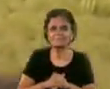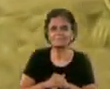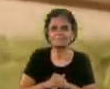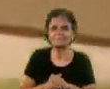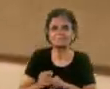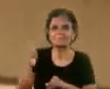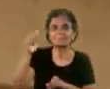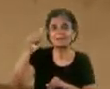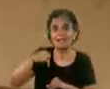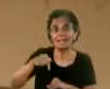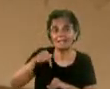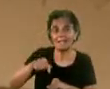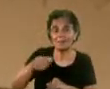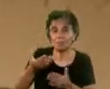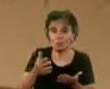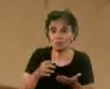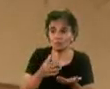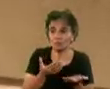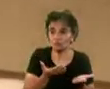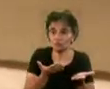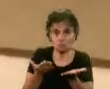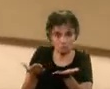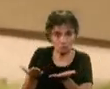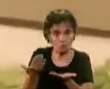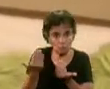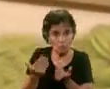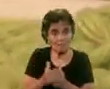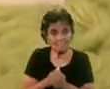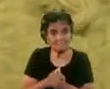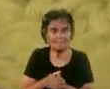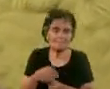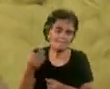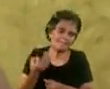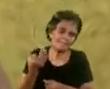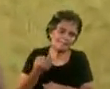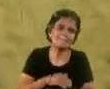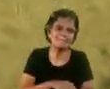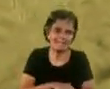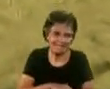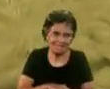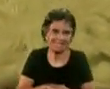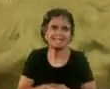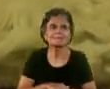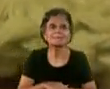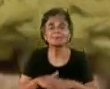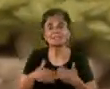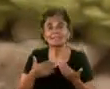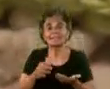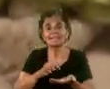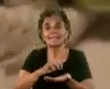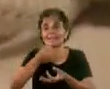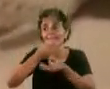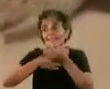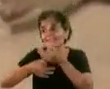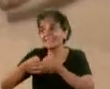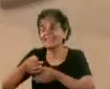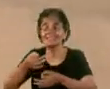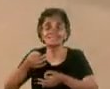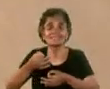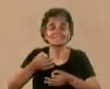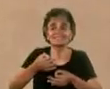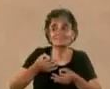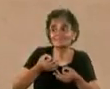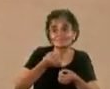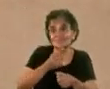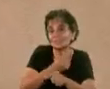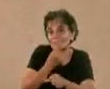donde vos podés mostrar tu producción? Me parece que está muy bueno porque si no, no hay salida para la venta. La idea